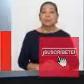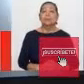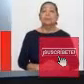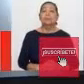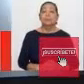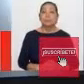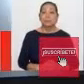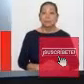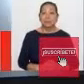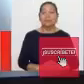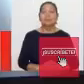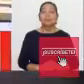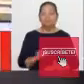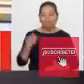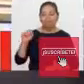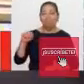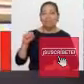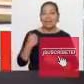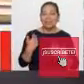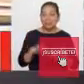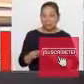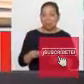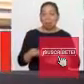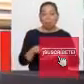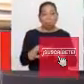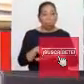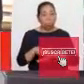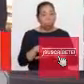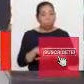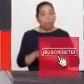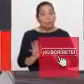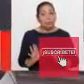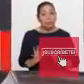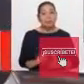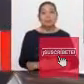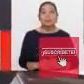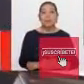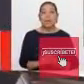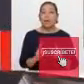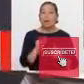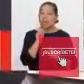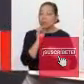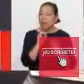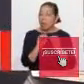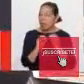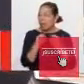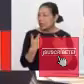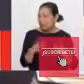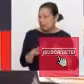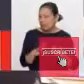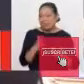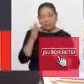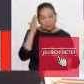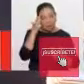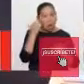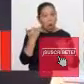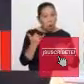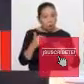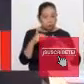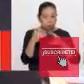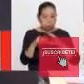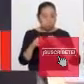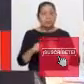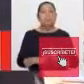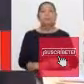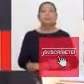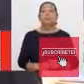Sí, efectivamente ya se han hecho todos los trámites, había algunas cosas que ajustar, pero ya tenemos conocimiento que hoy día va a salir publicado,